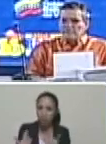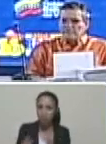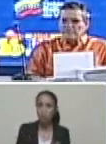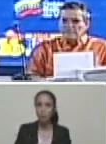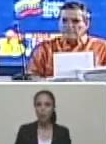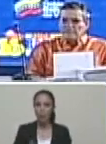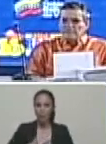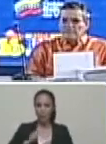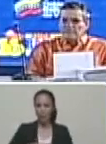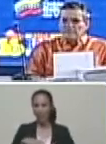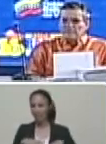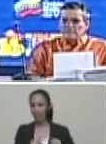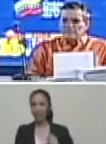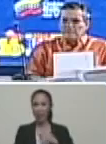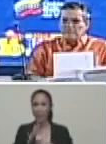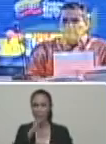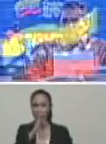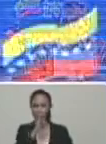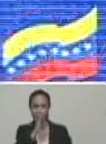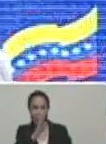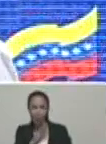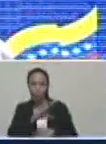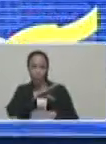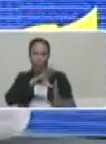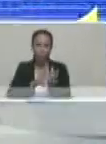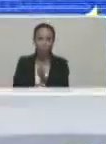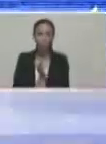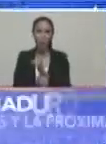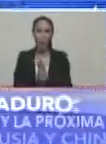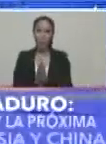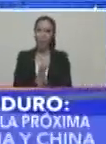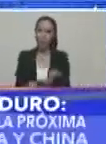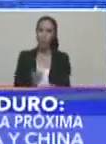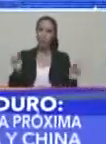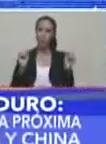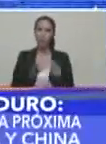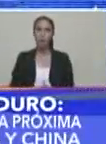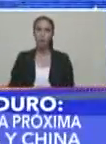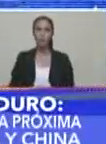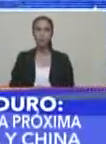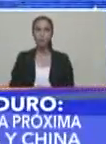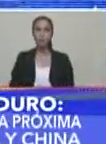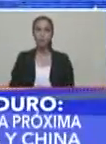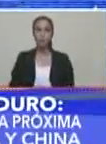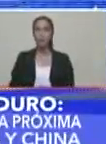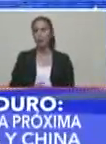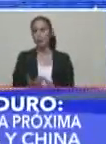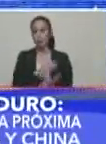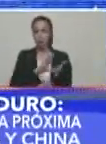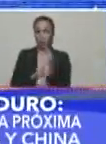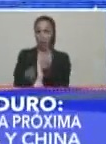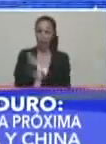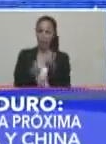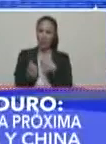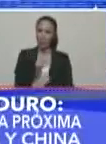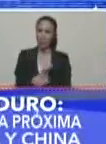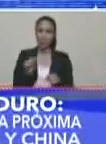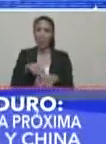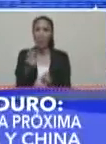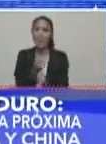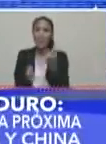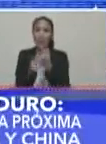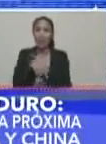sobre Venezuela. No hay medidas de embargo, ni en la Unión Europea ni en el gobierno de Portugal, para que nos quiten ese dinero que es